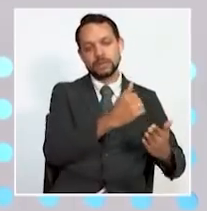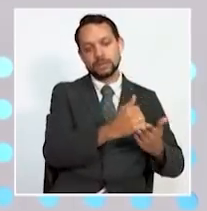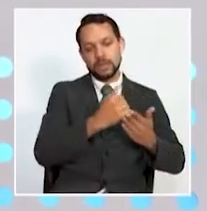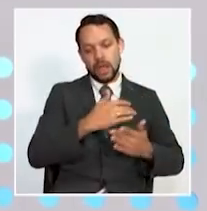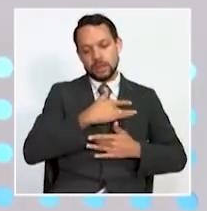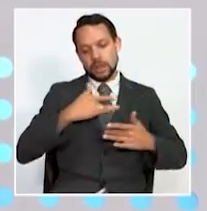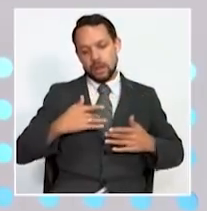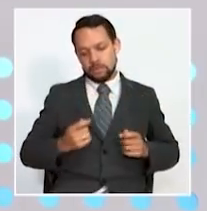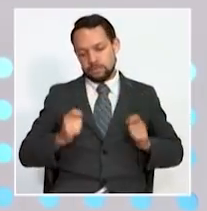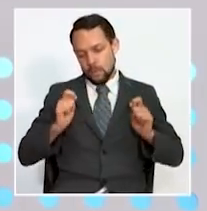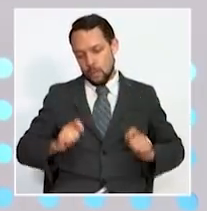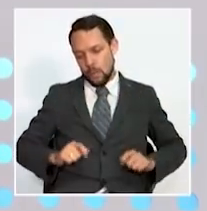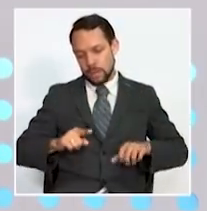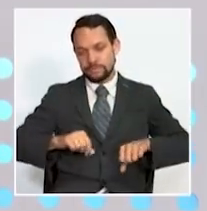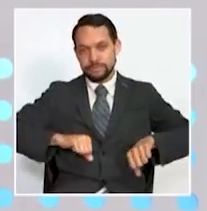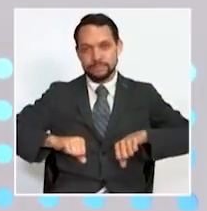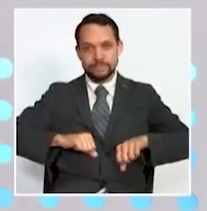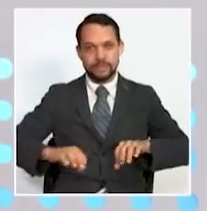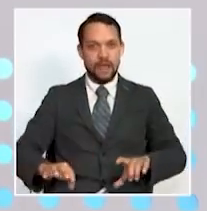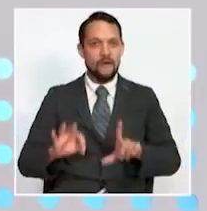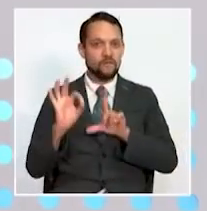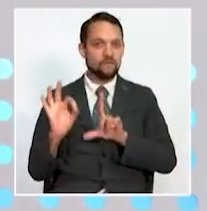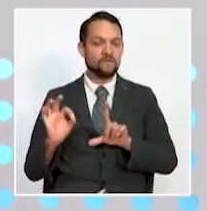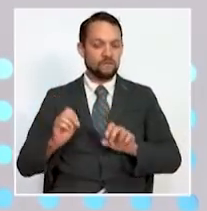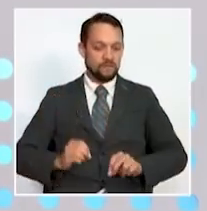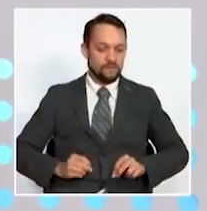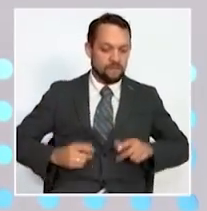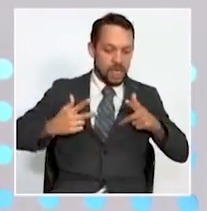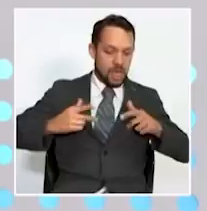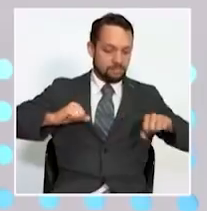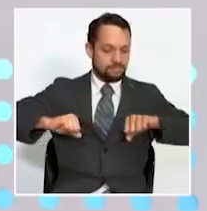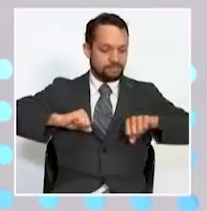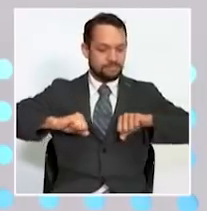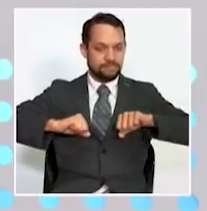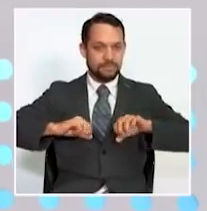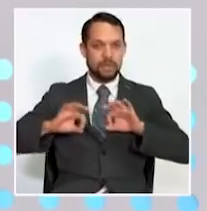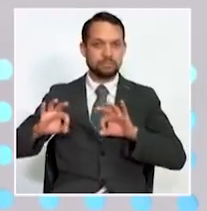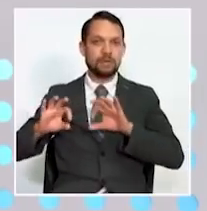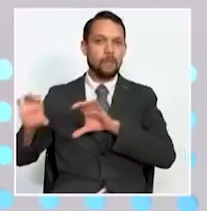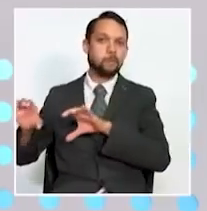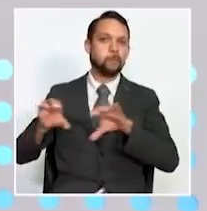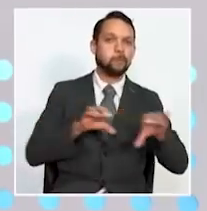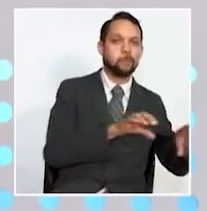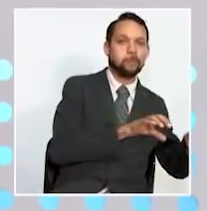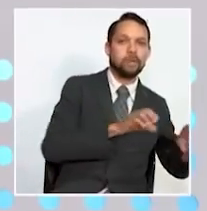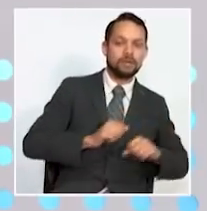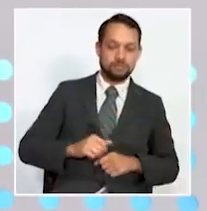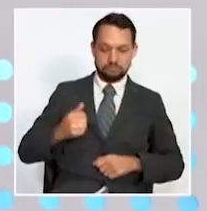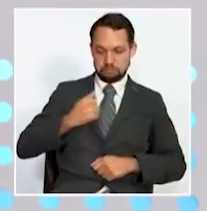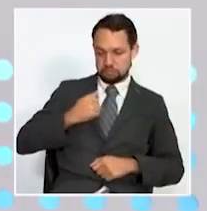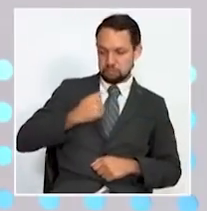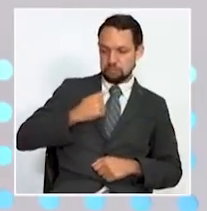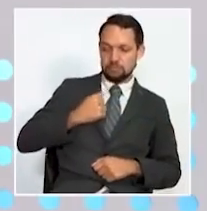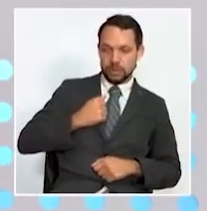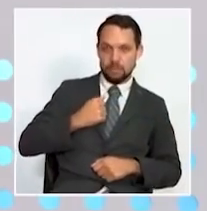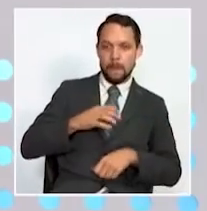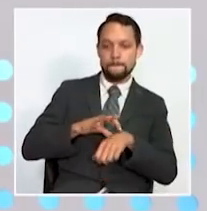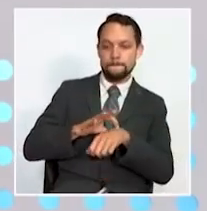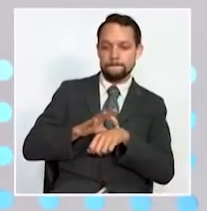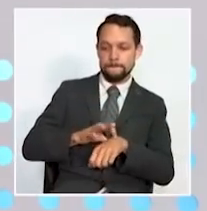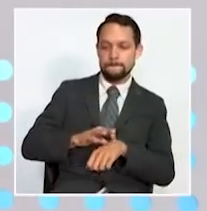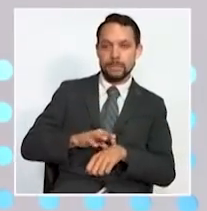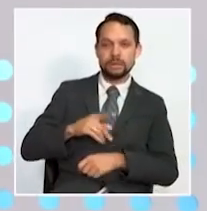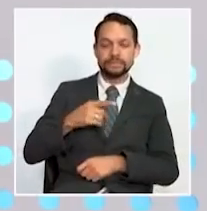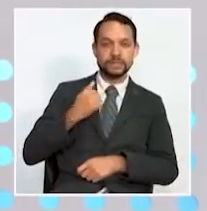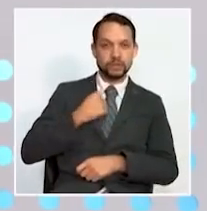paciente empieza a mejorar su calidad de vida. Pacientes con asma, donde ya no tienen asma, Yo he sido uno de esos pacientes. Cuando yo empecé a hacer